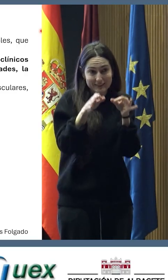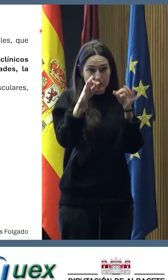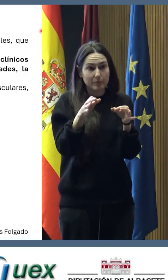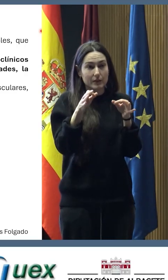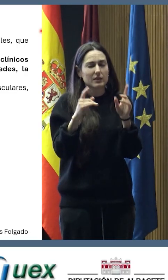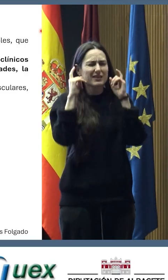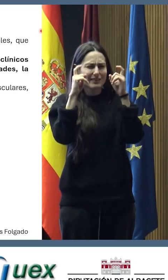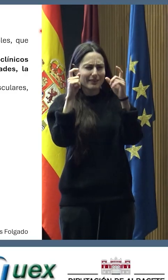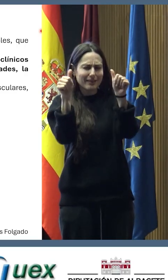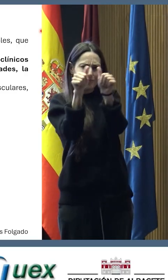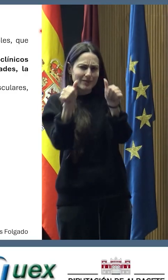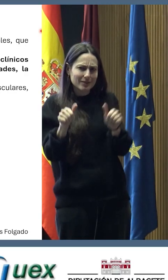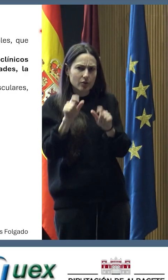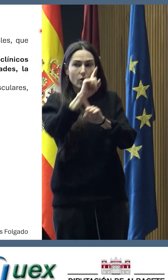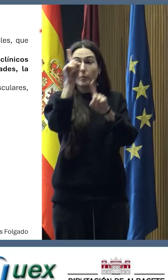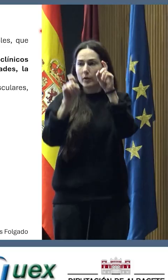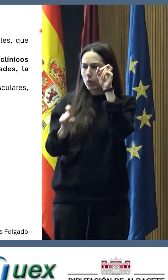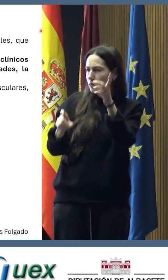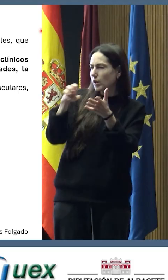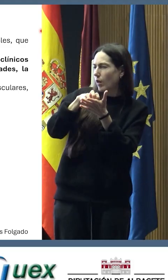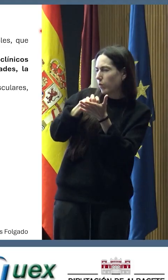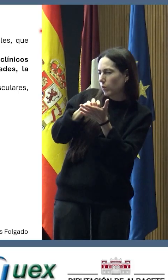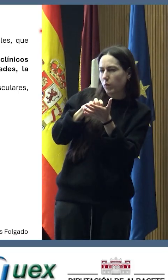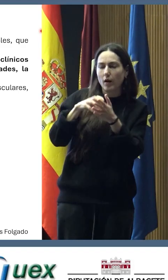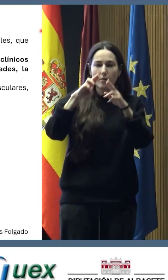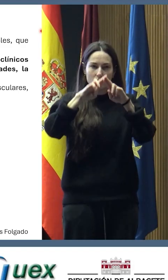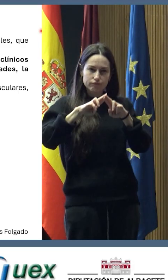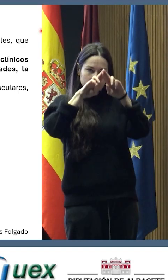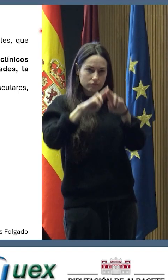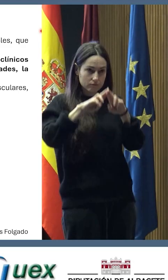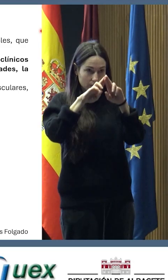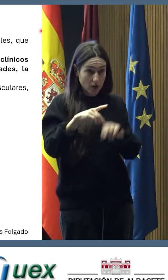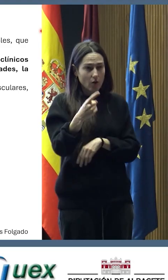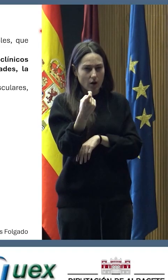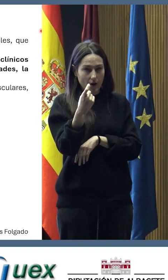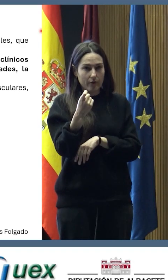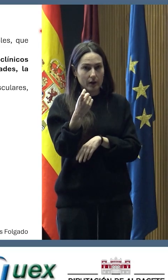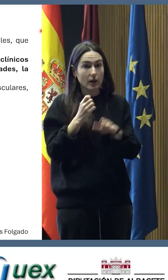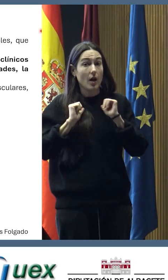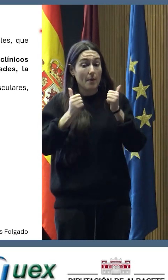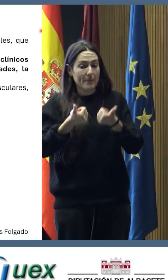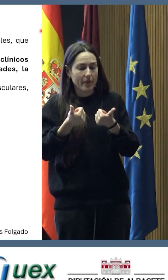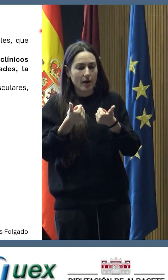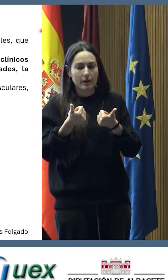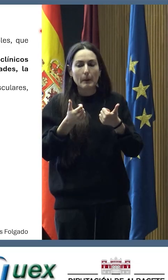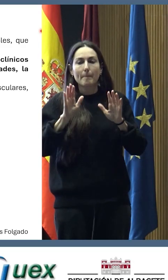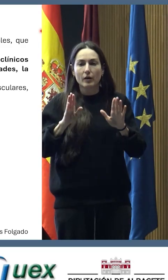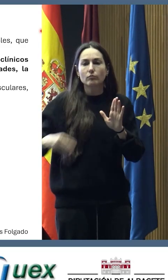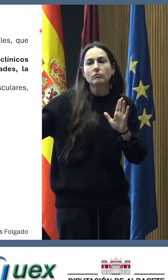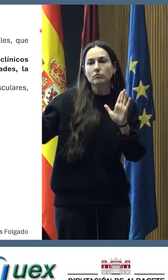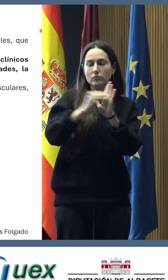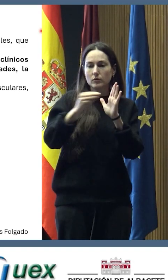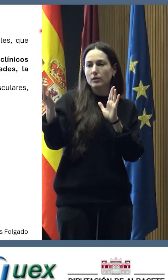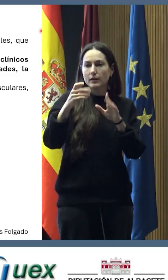desarrollar un diseño, una pregunta, una curiosidad, una investigación necesaria, pero siempre pues, incluyendo